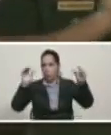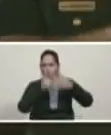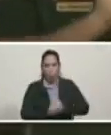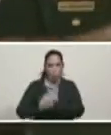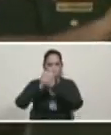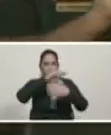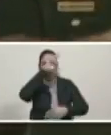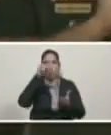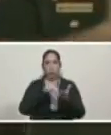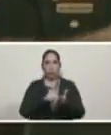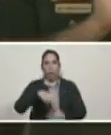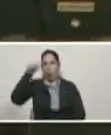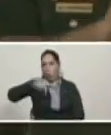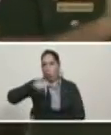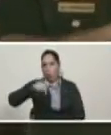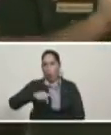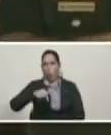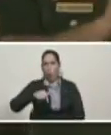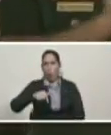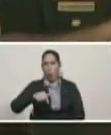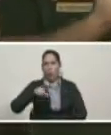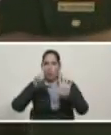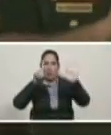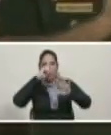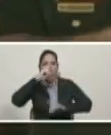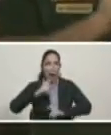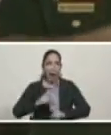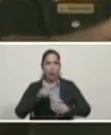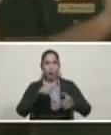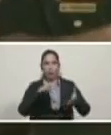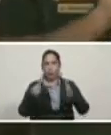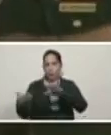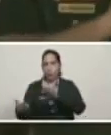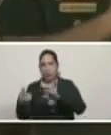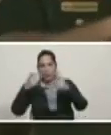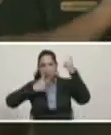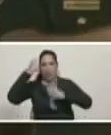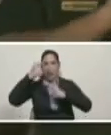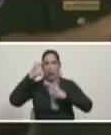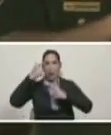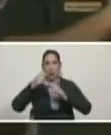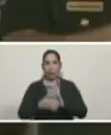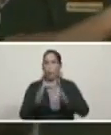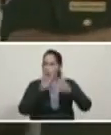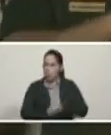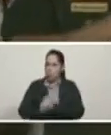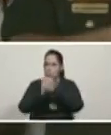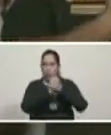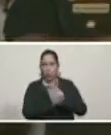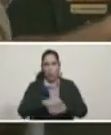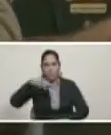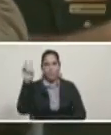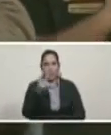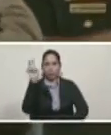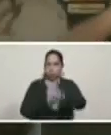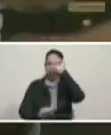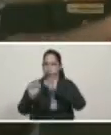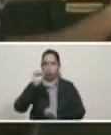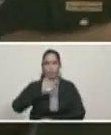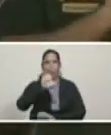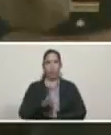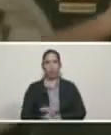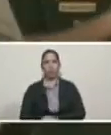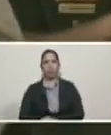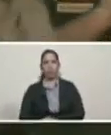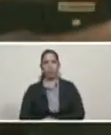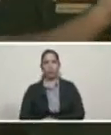nacional. Hoy, a los 6 años de la partida de Hugo Chávez, llamo a la unión de Venezuela para defender la patria con